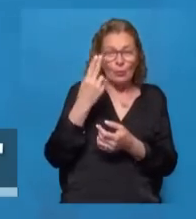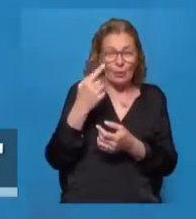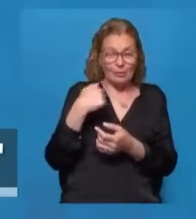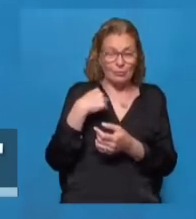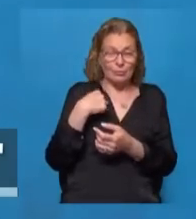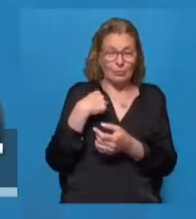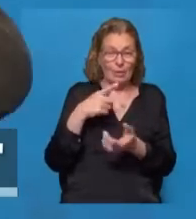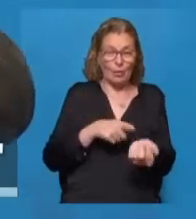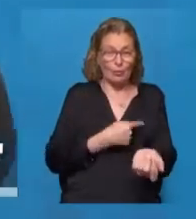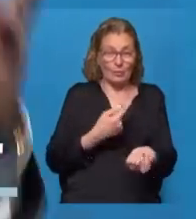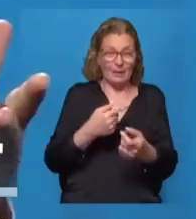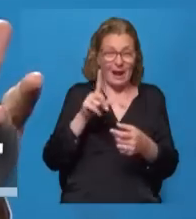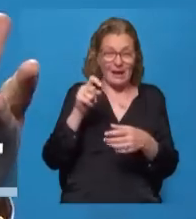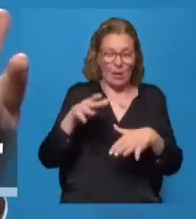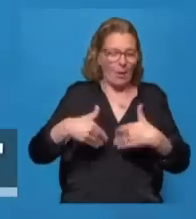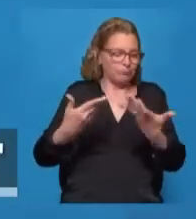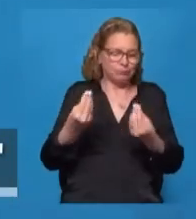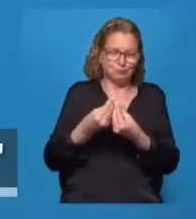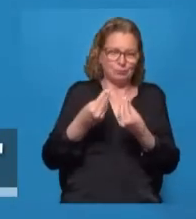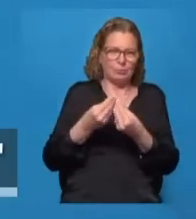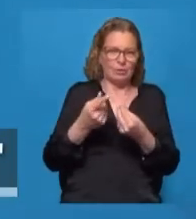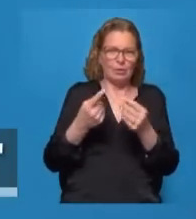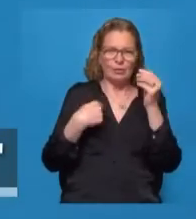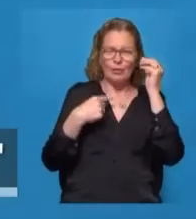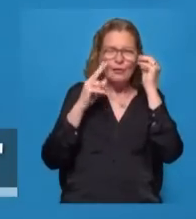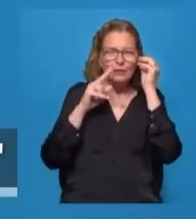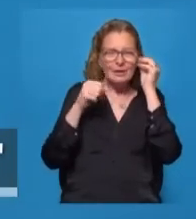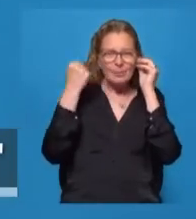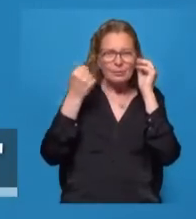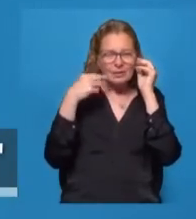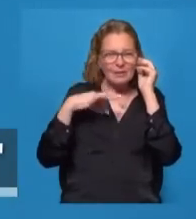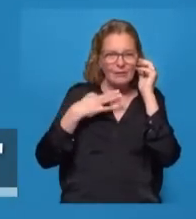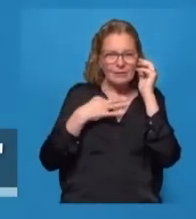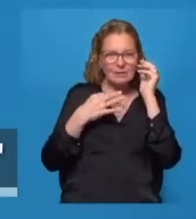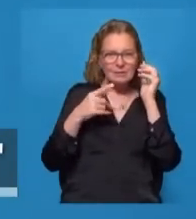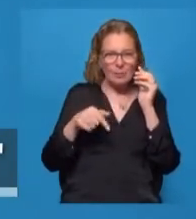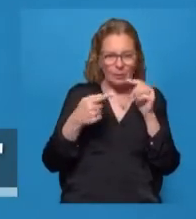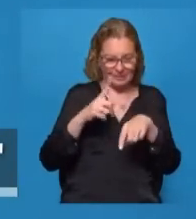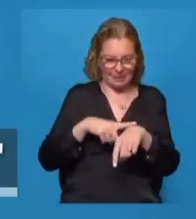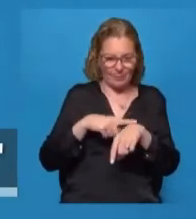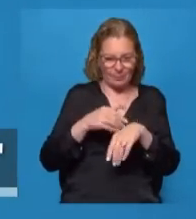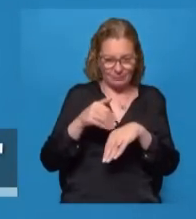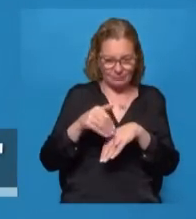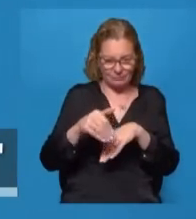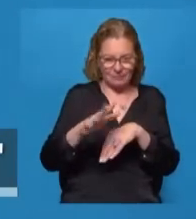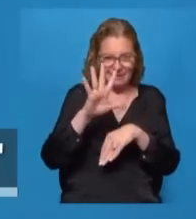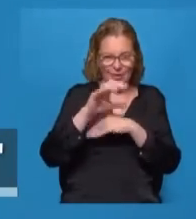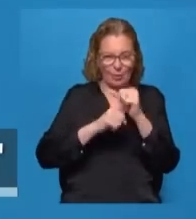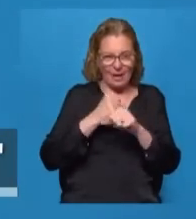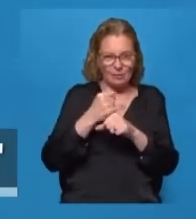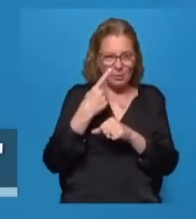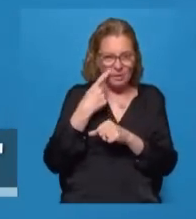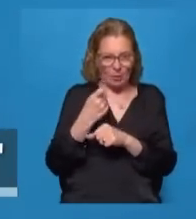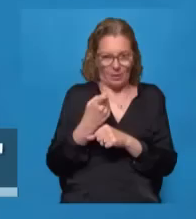soy estamos acostumbrado que el agua acá sobra y no no le di la importancia de vida andando el tiempo en el corred de estos 5 años me di